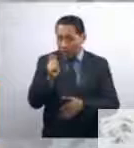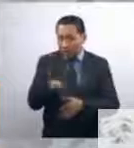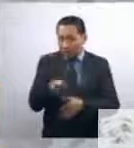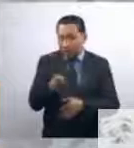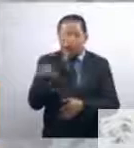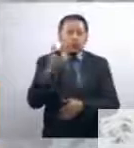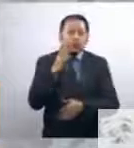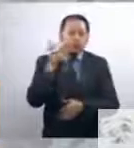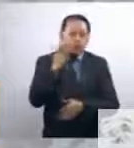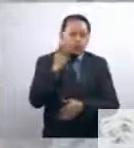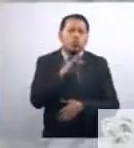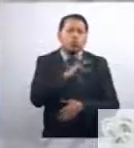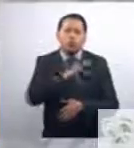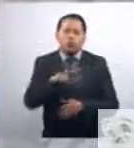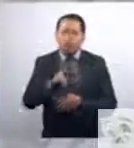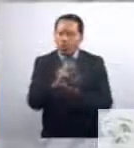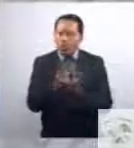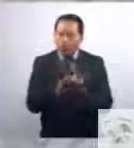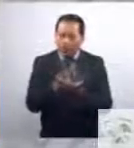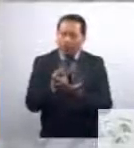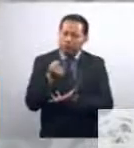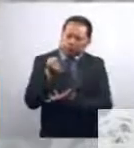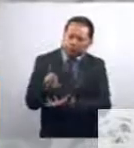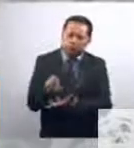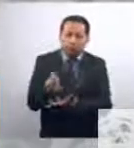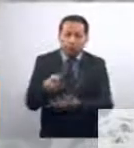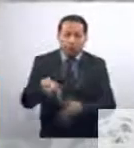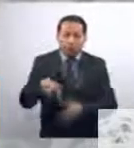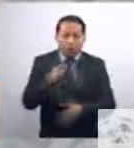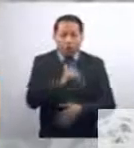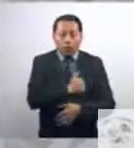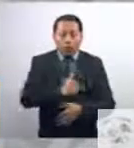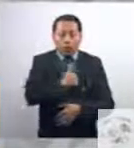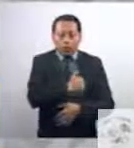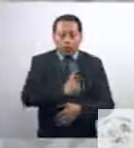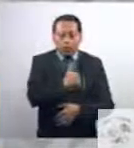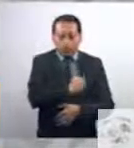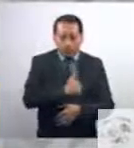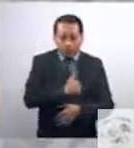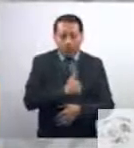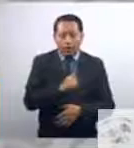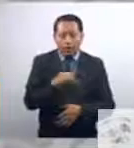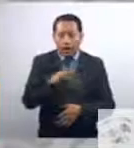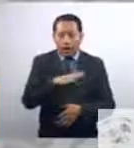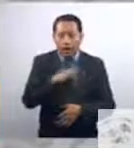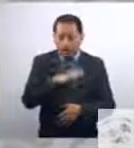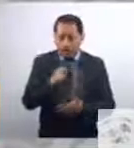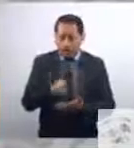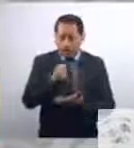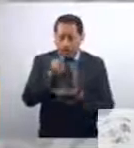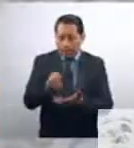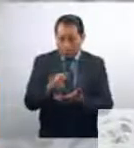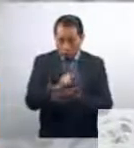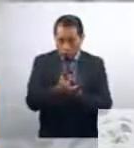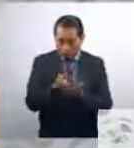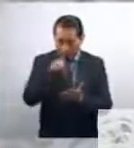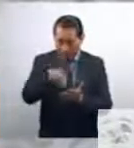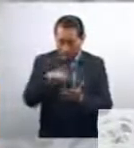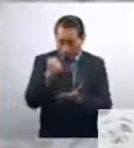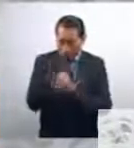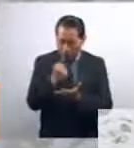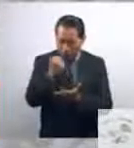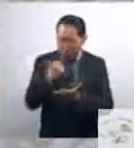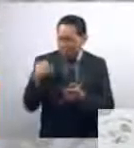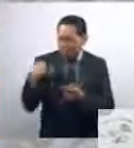asegurar los recursos para el programa. Desafortunadamente, a pesar de haberse aprobado el presupuesto de dicho programa, en los